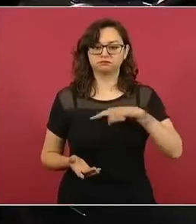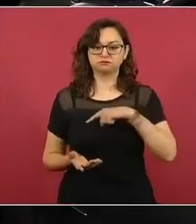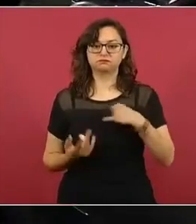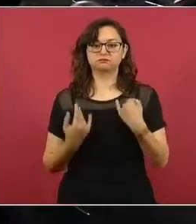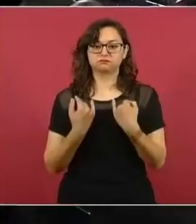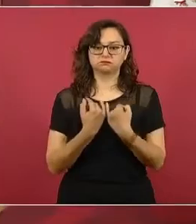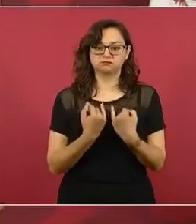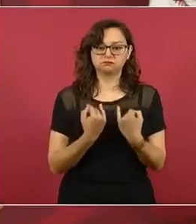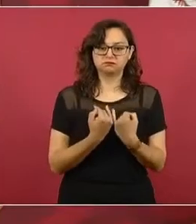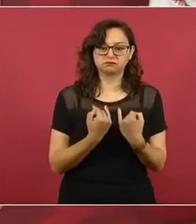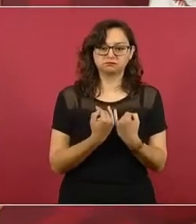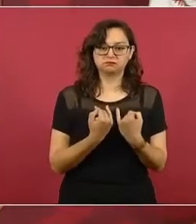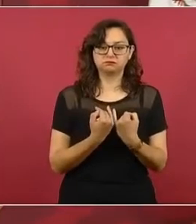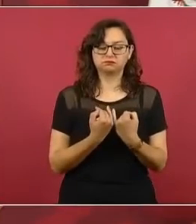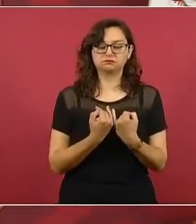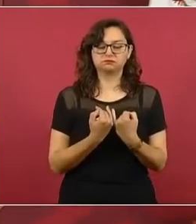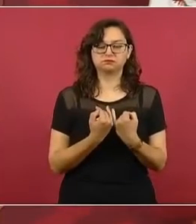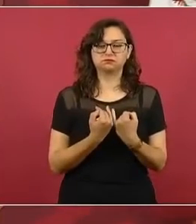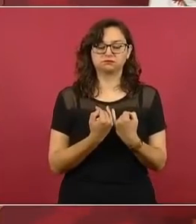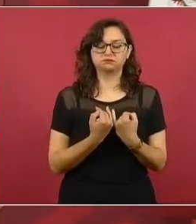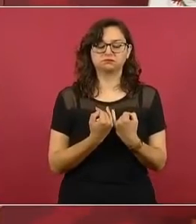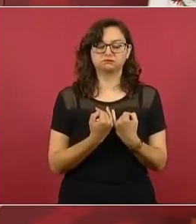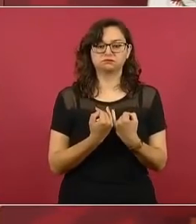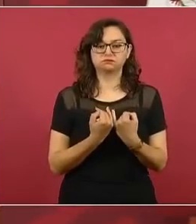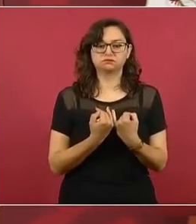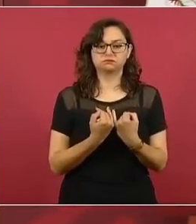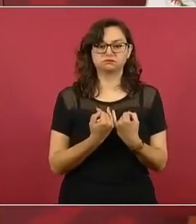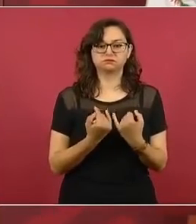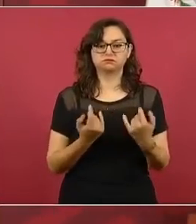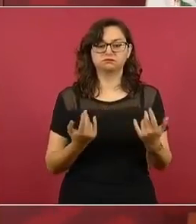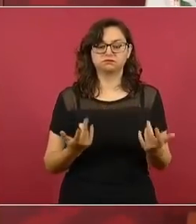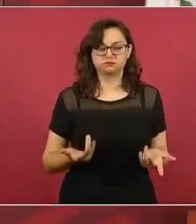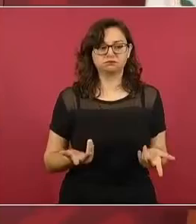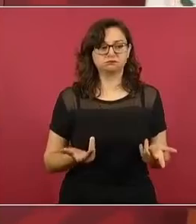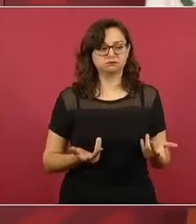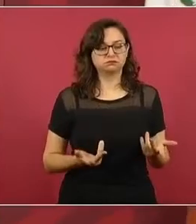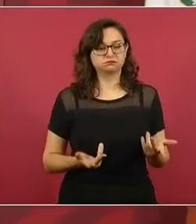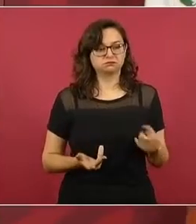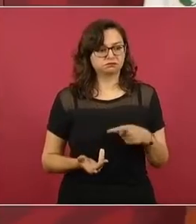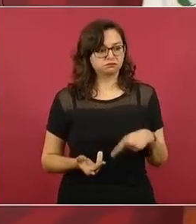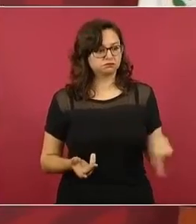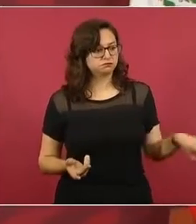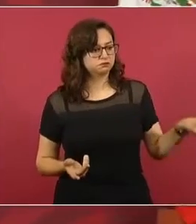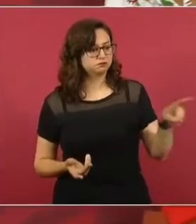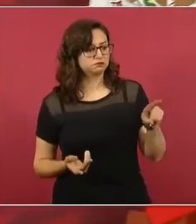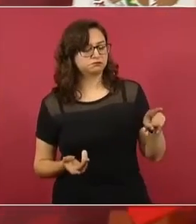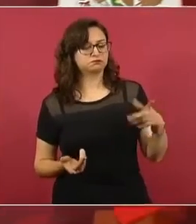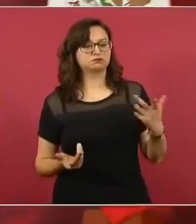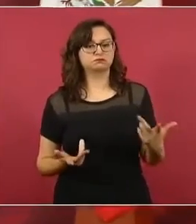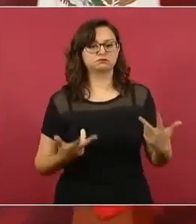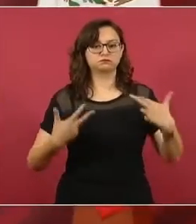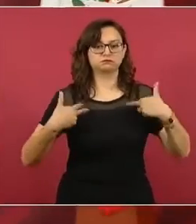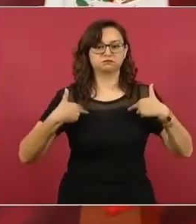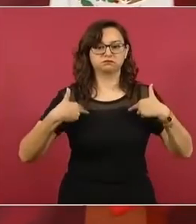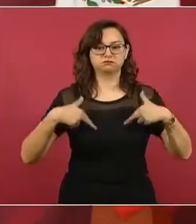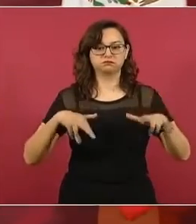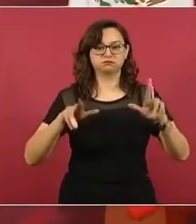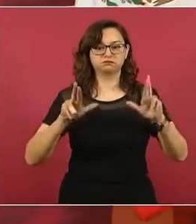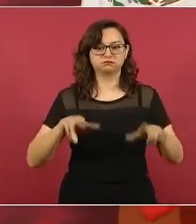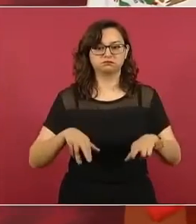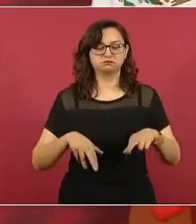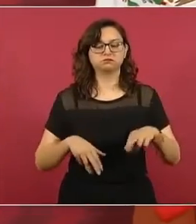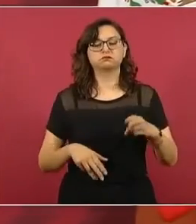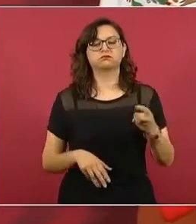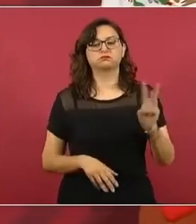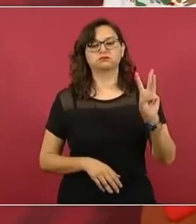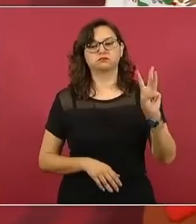y nos da gusto que estén los representantes de Walmart, que es una de las